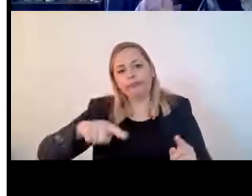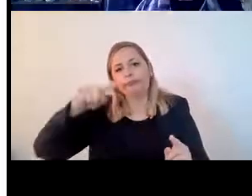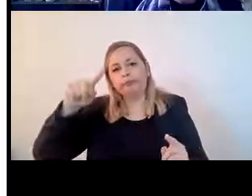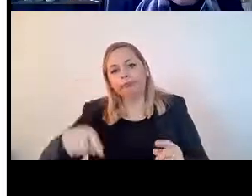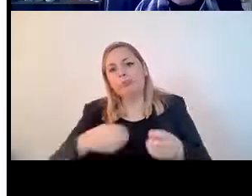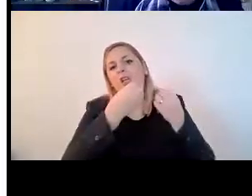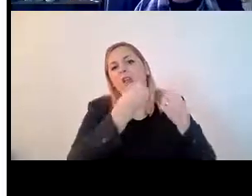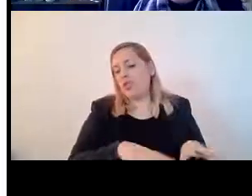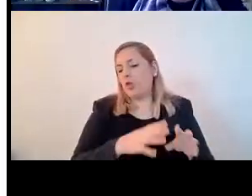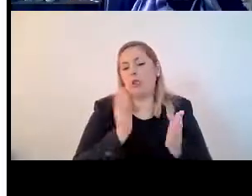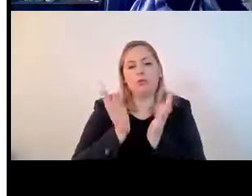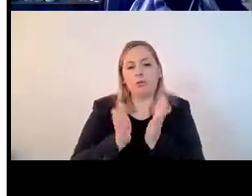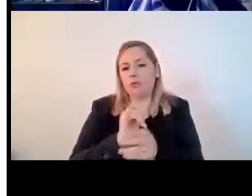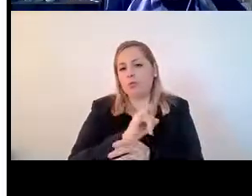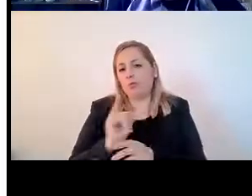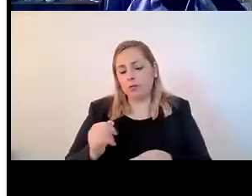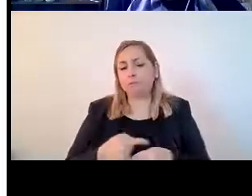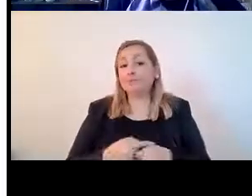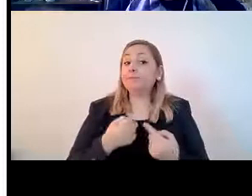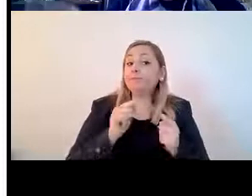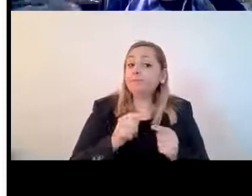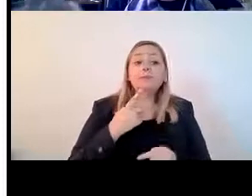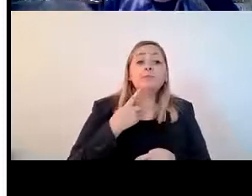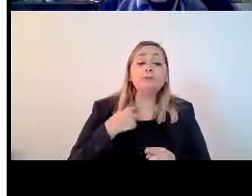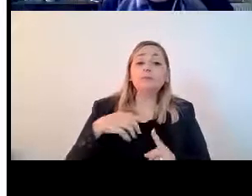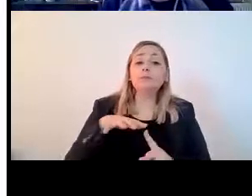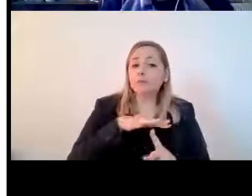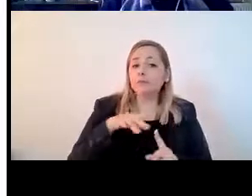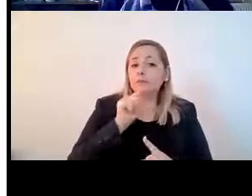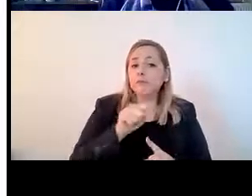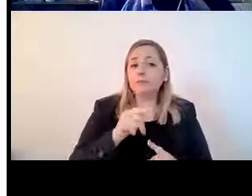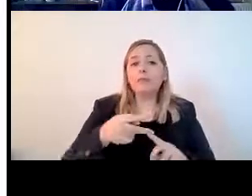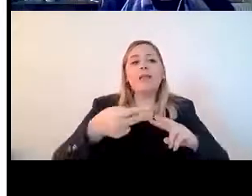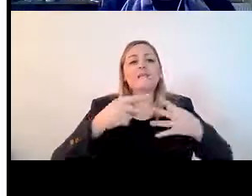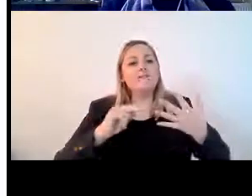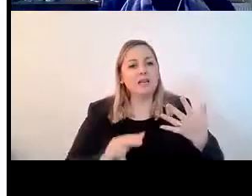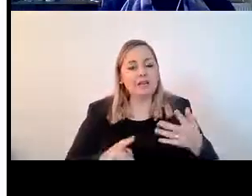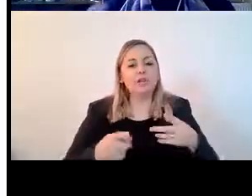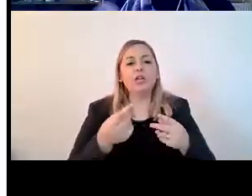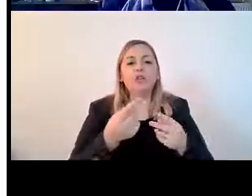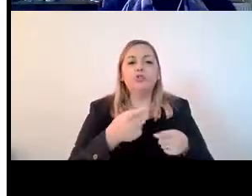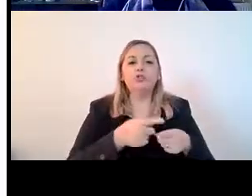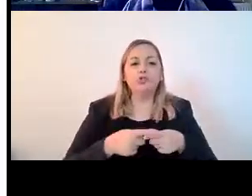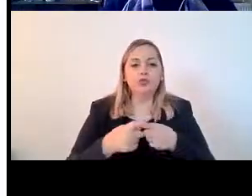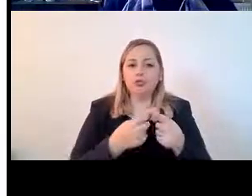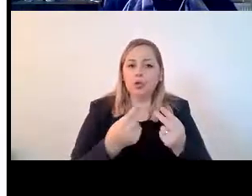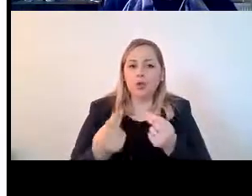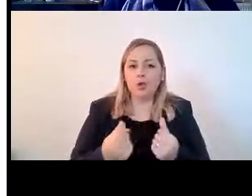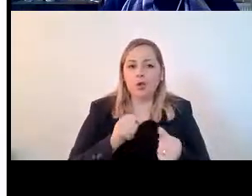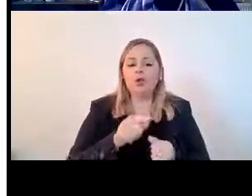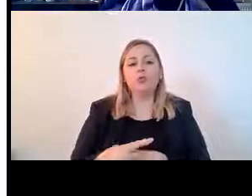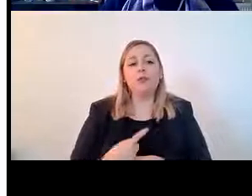abandonaban el tratamiento. Lo interesante del caso es que la variable socioeconómica era un factor que